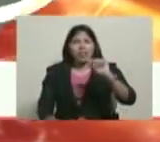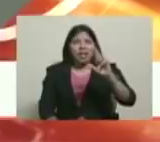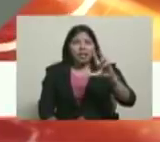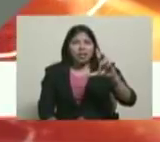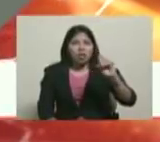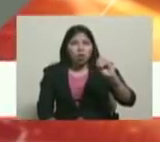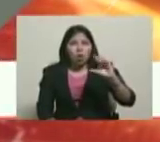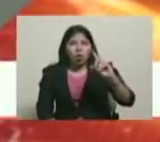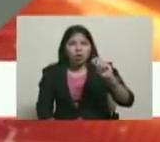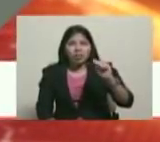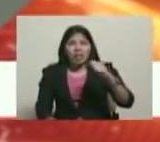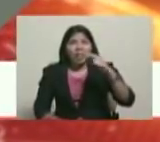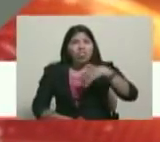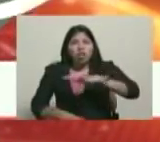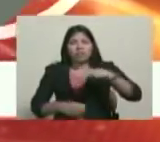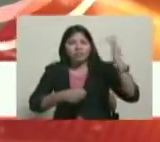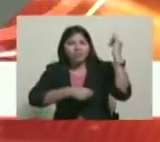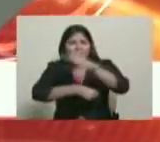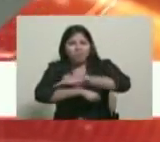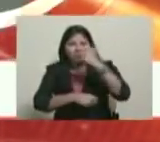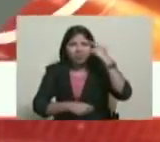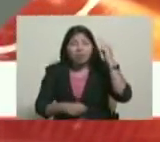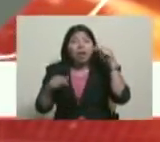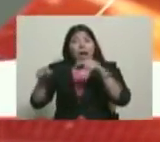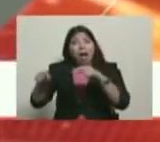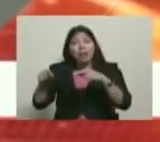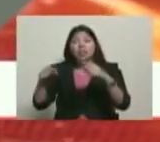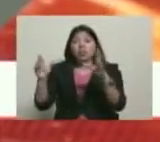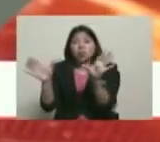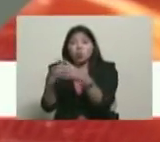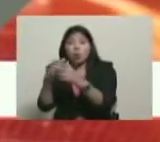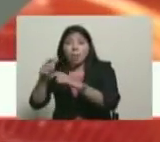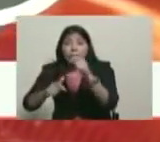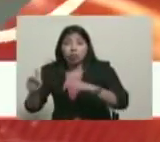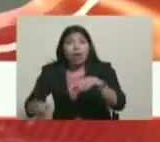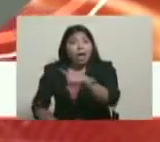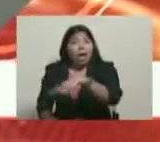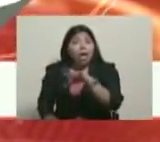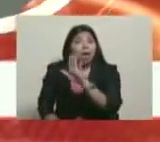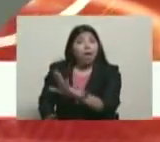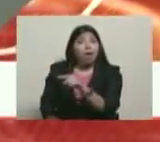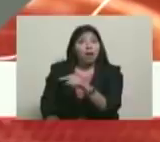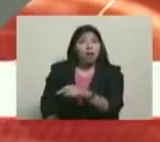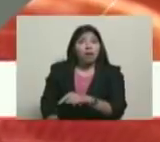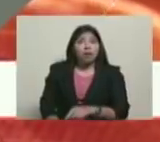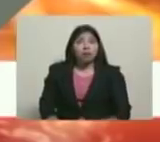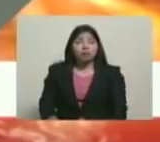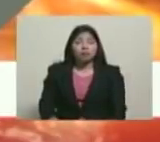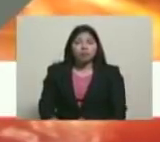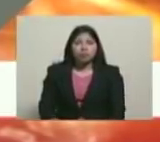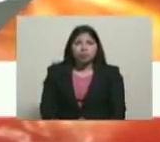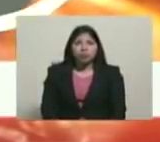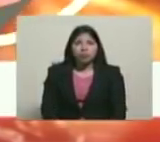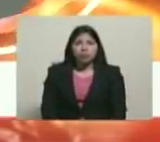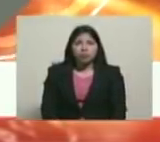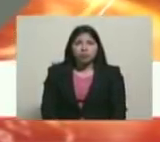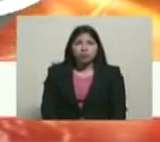para nada. Distribuidor de Altamira, un grupo de personas que están allí. Ellos dicen que vienen para el Palacio de Miraflores. Bueno, aquí estamos